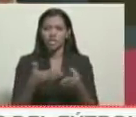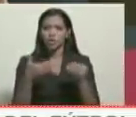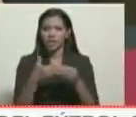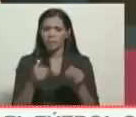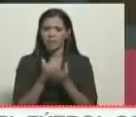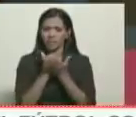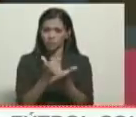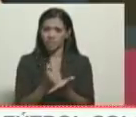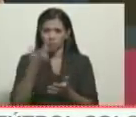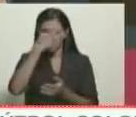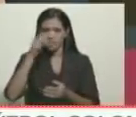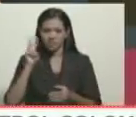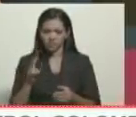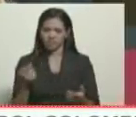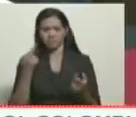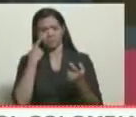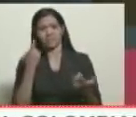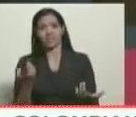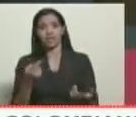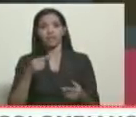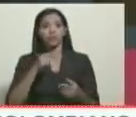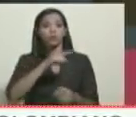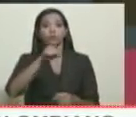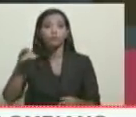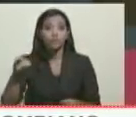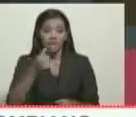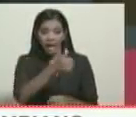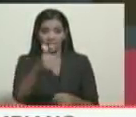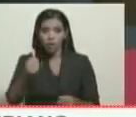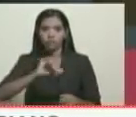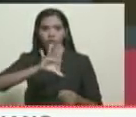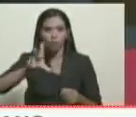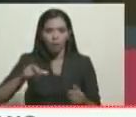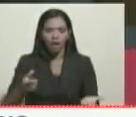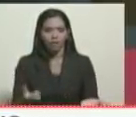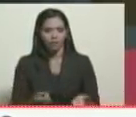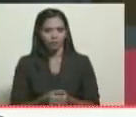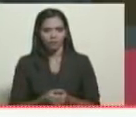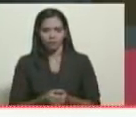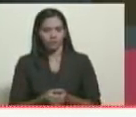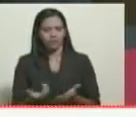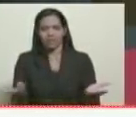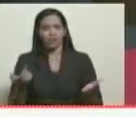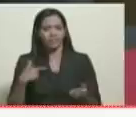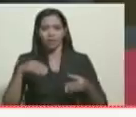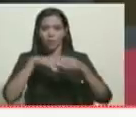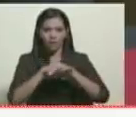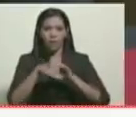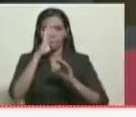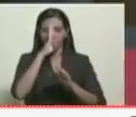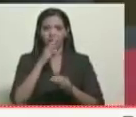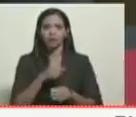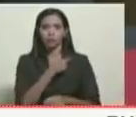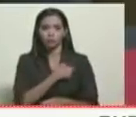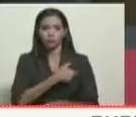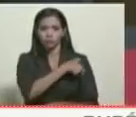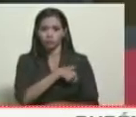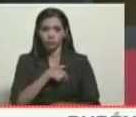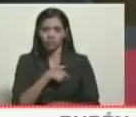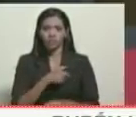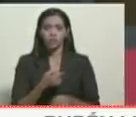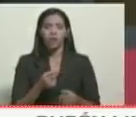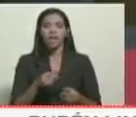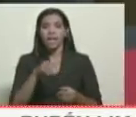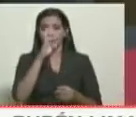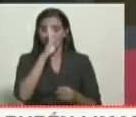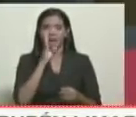Mira, eso es lo que ustedes se han robado y los tienen en bancos suizos, en bancos en